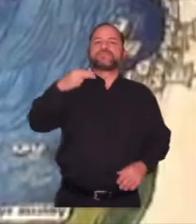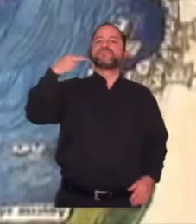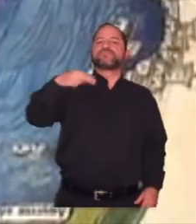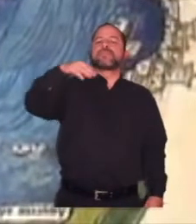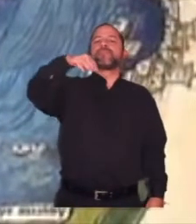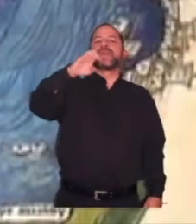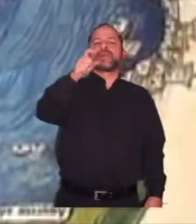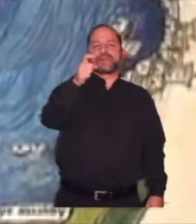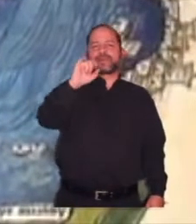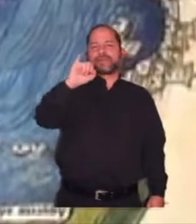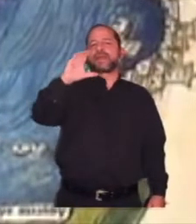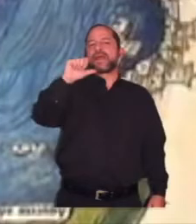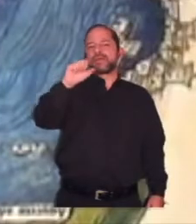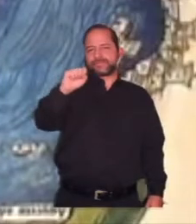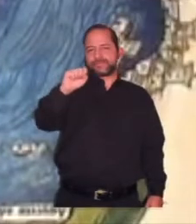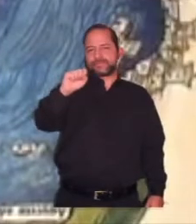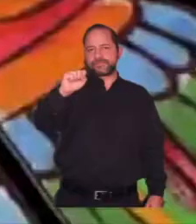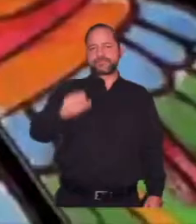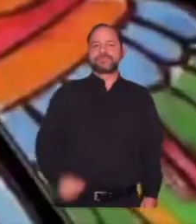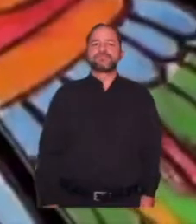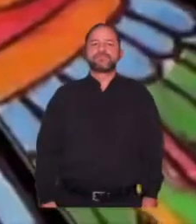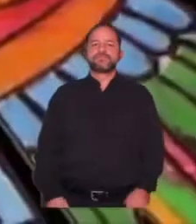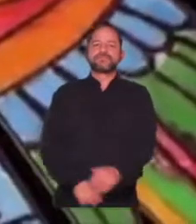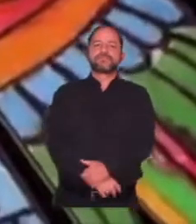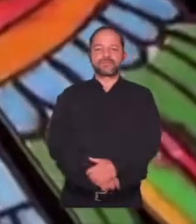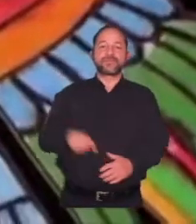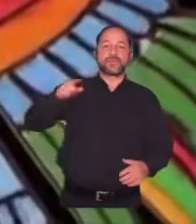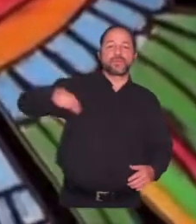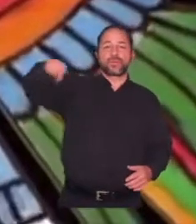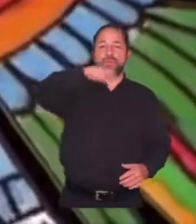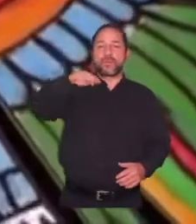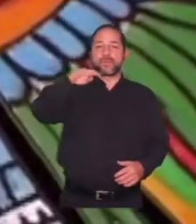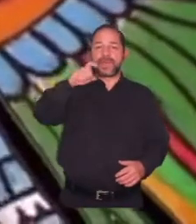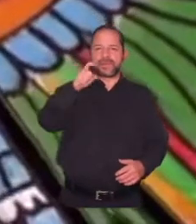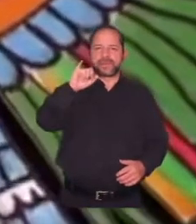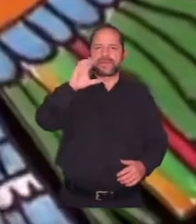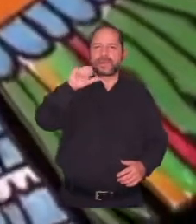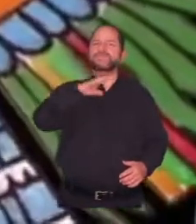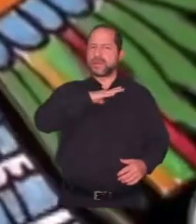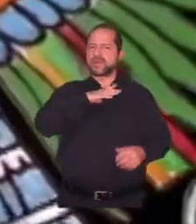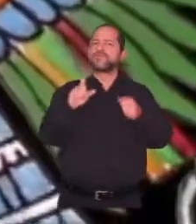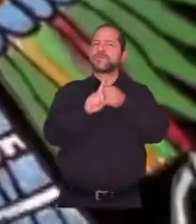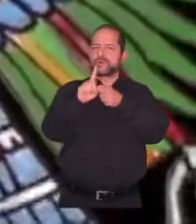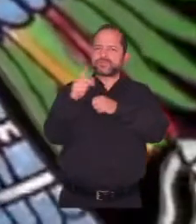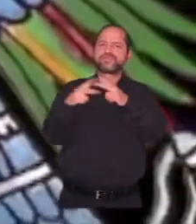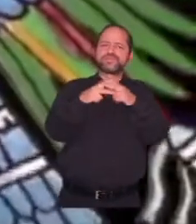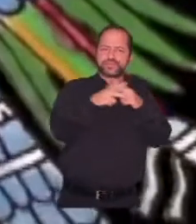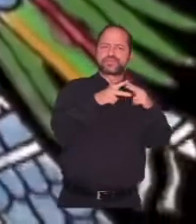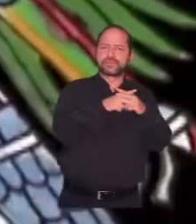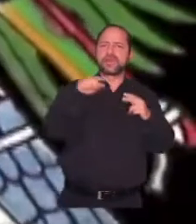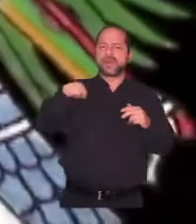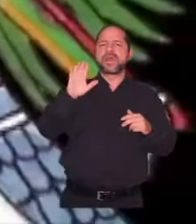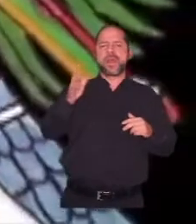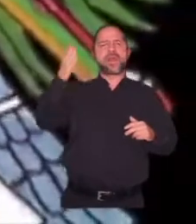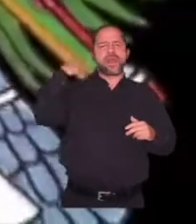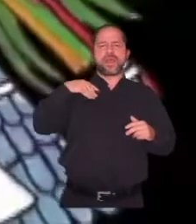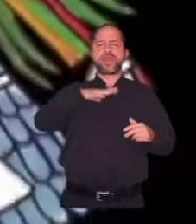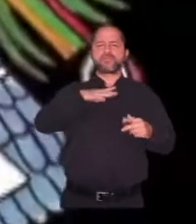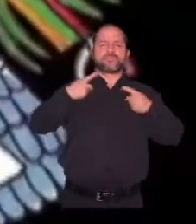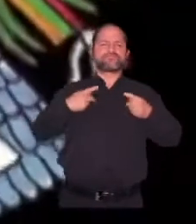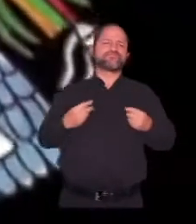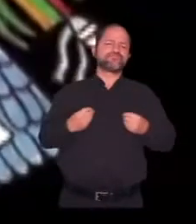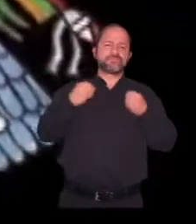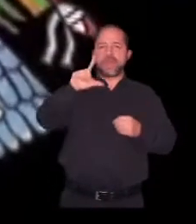ciudades torquemada dice que huitzilopochtli ofreció a los mexicas un par de kim y les pequeños envoltorios sagrados